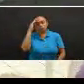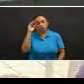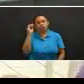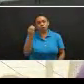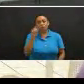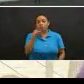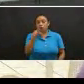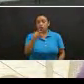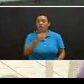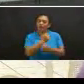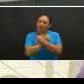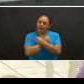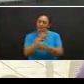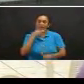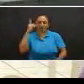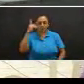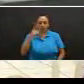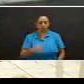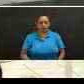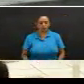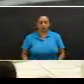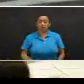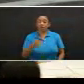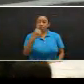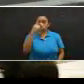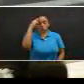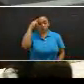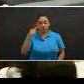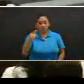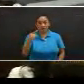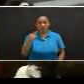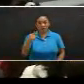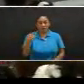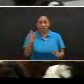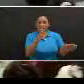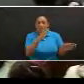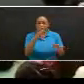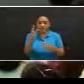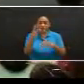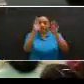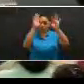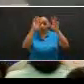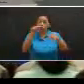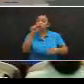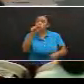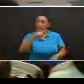Dios. Mira, es un día de invierno y usted está acá.